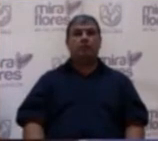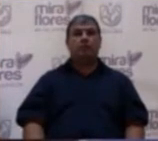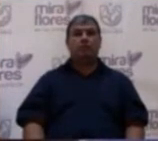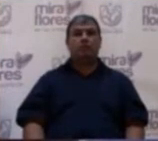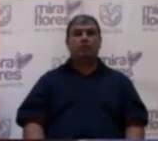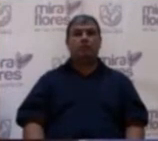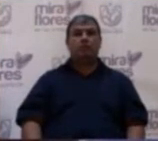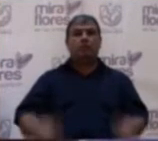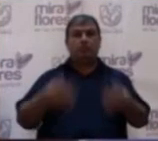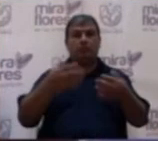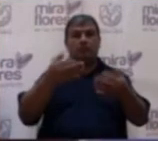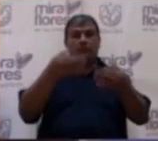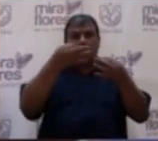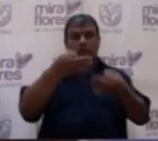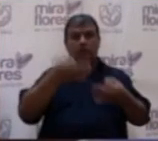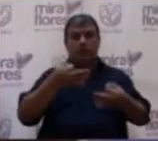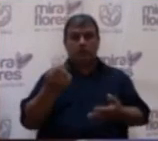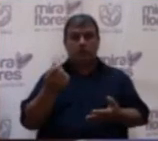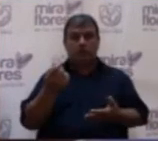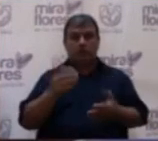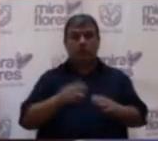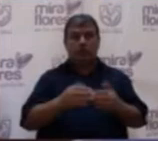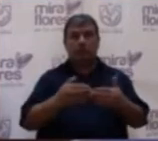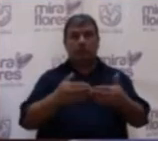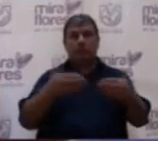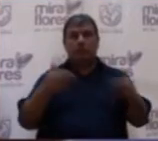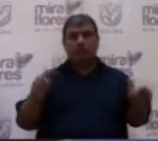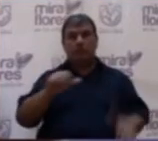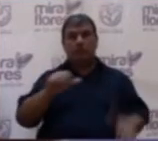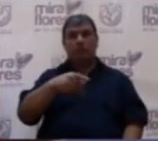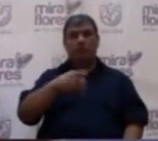lo que es el presupuesto de apertura